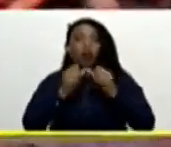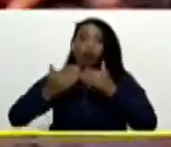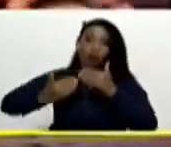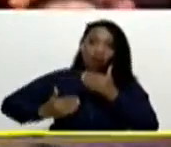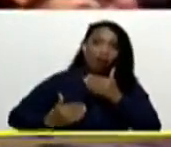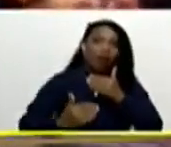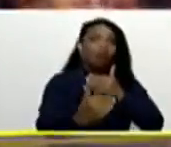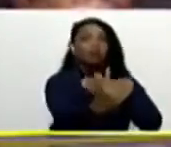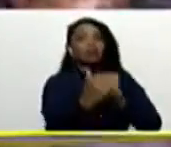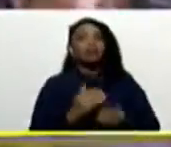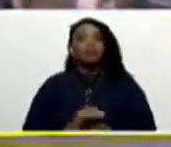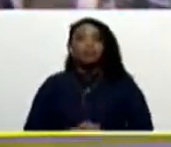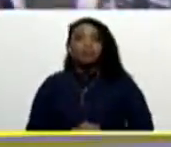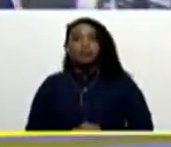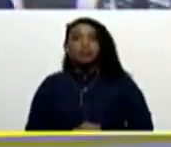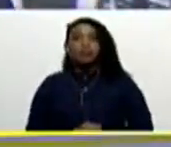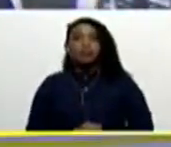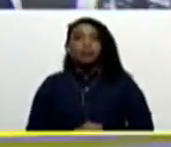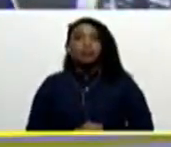avanzando.